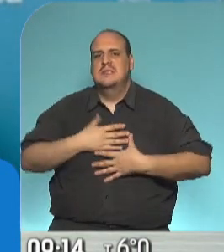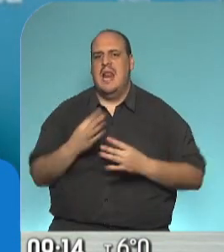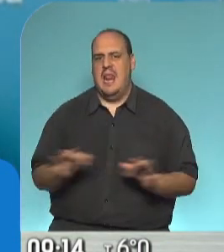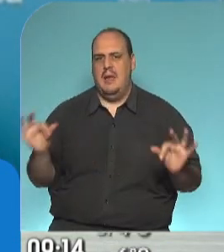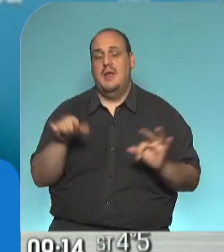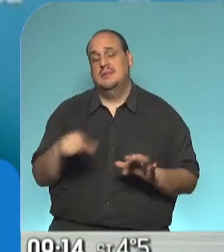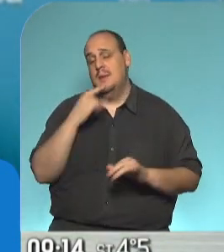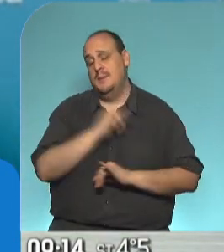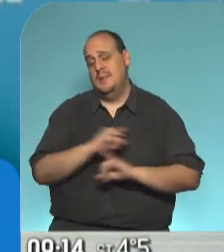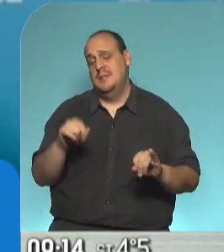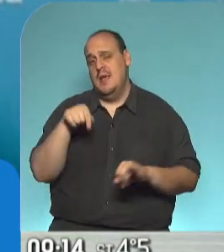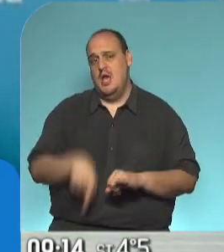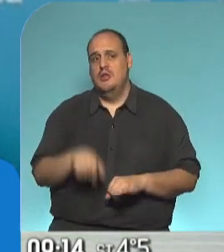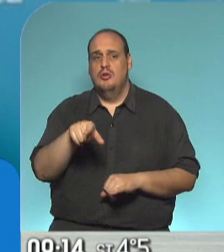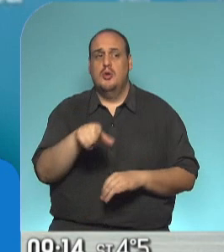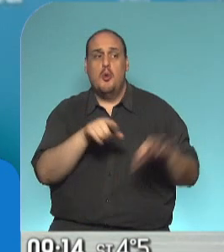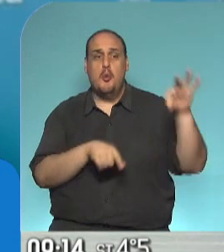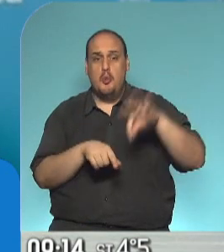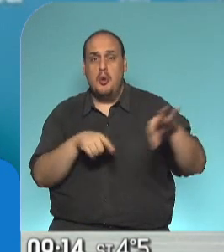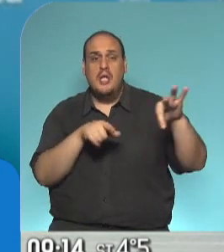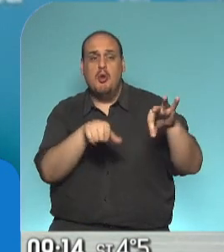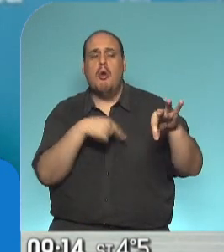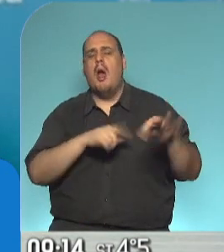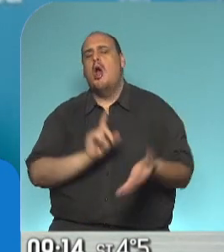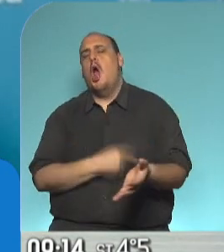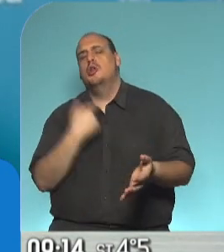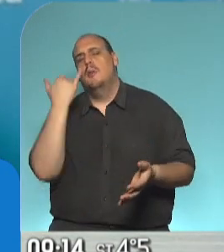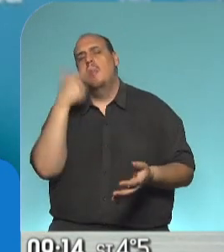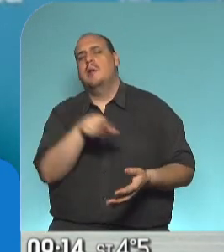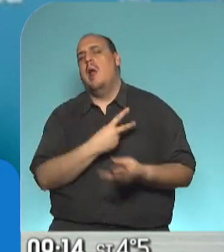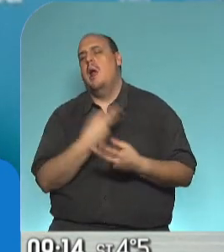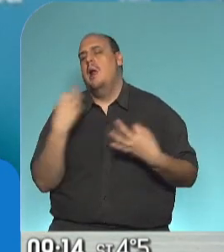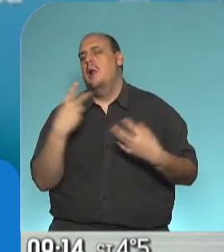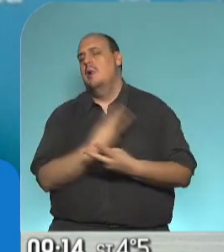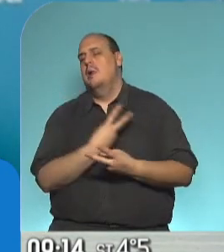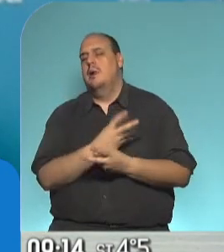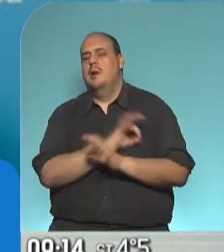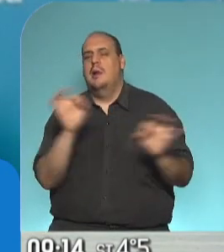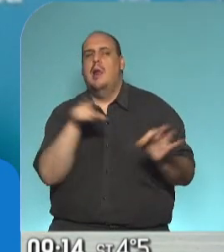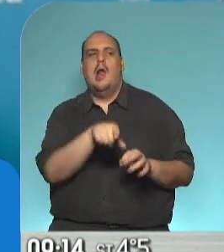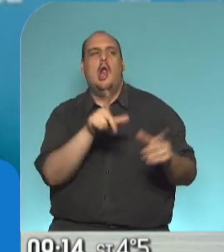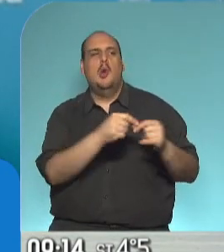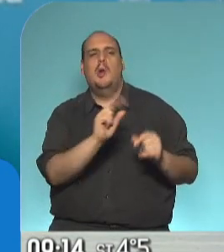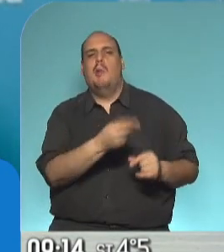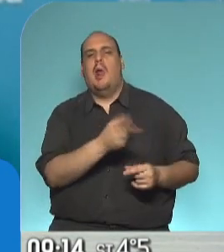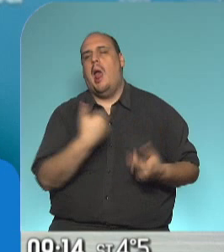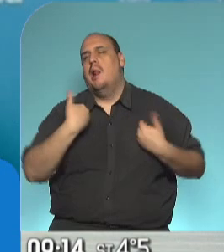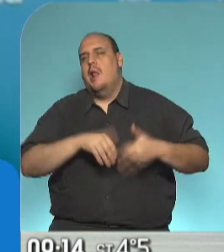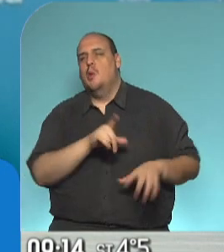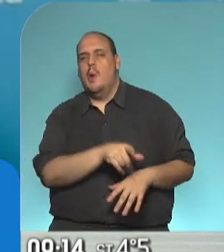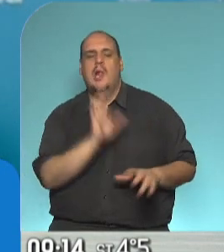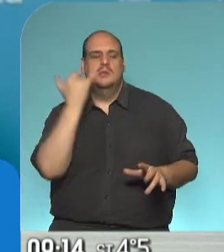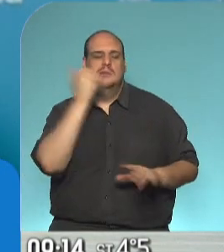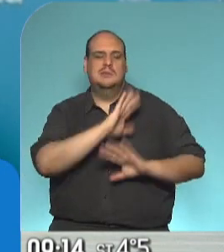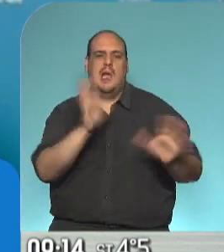mensaje de hoy. Aprender a convivir con el virus no significa acostumbrarse, no significa no cuidarse, no significa naturalizar los números de casos, los números